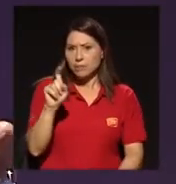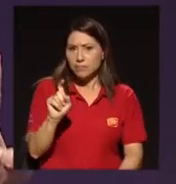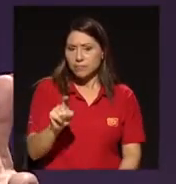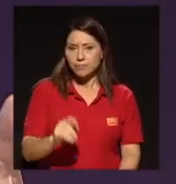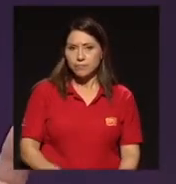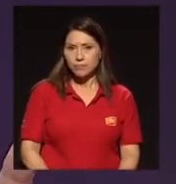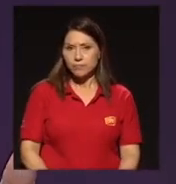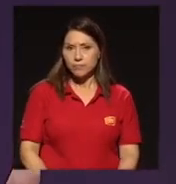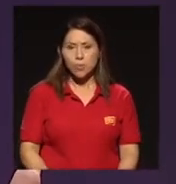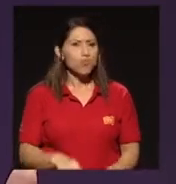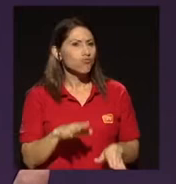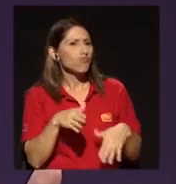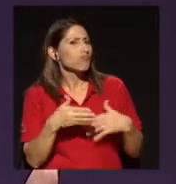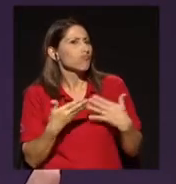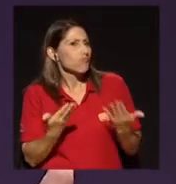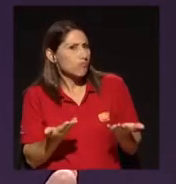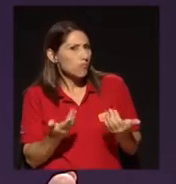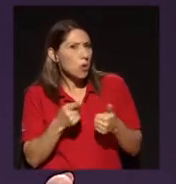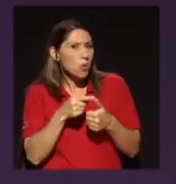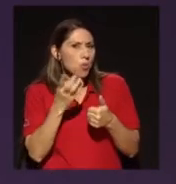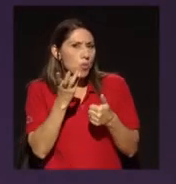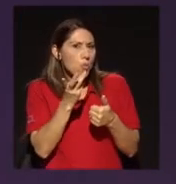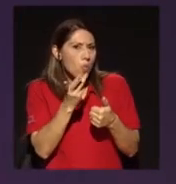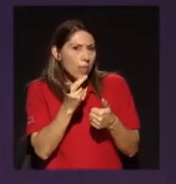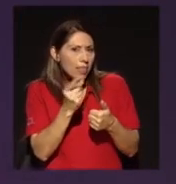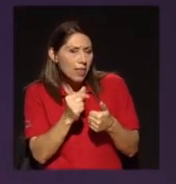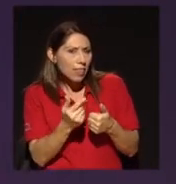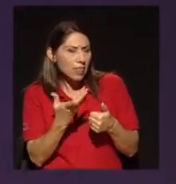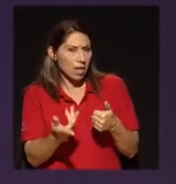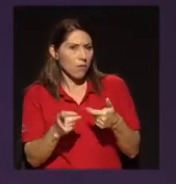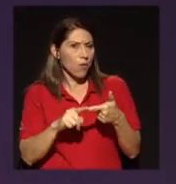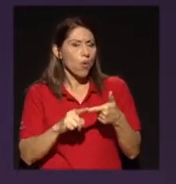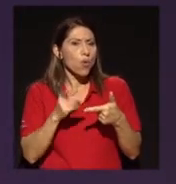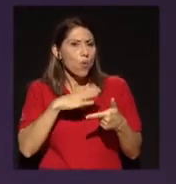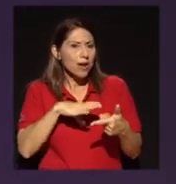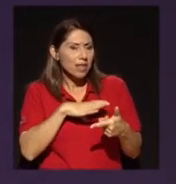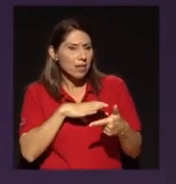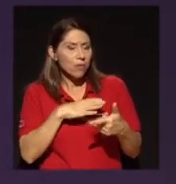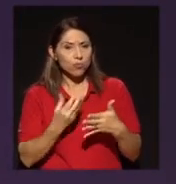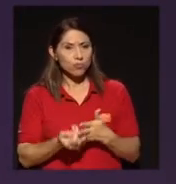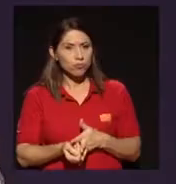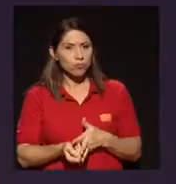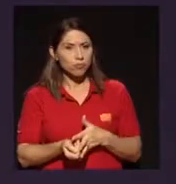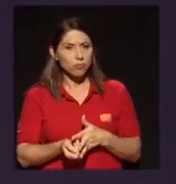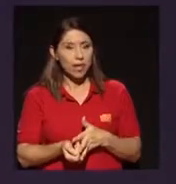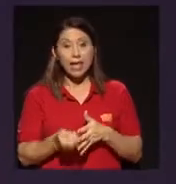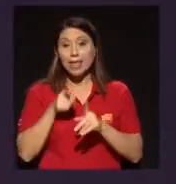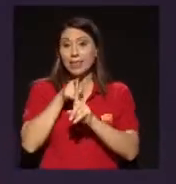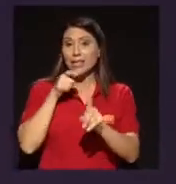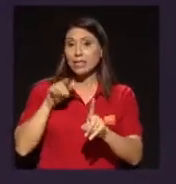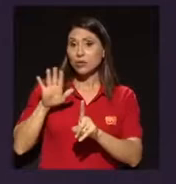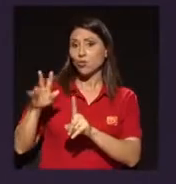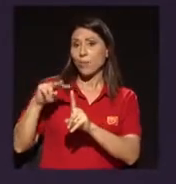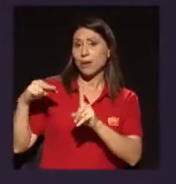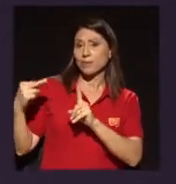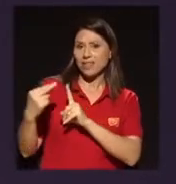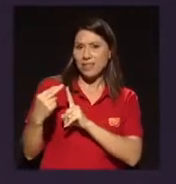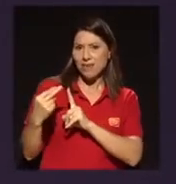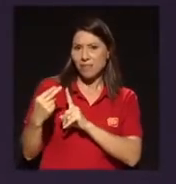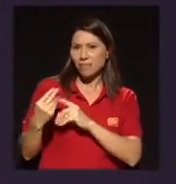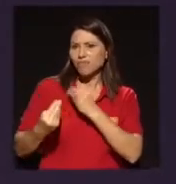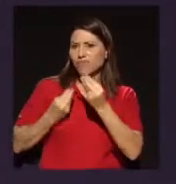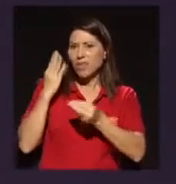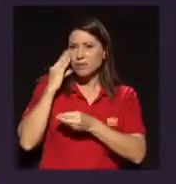¿En qué sentido? ¿Cuantitativo, cualitativo? Desde su perspectiva, desde la experiencia que ha tenido, ¿en qué ha variado